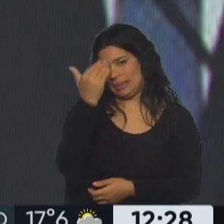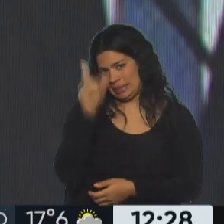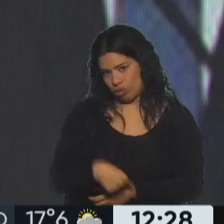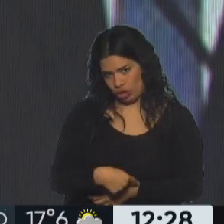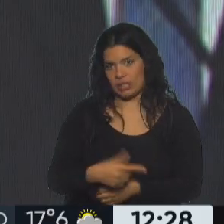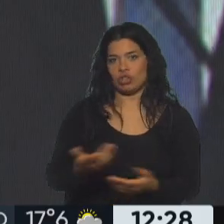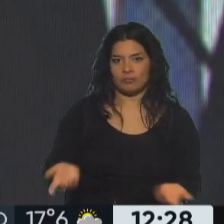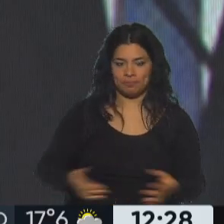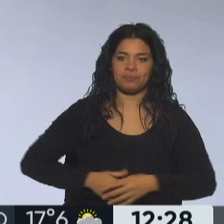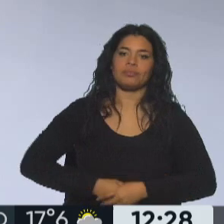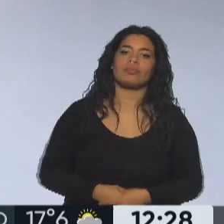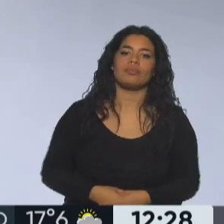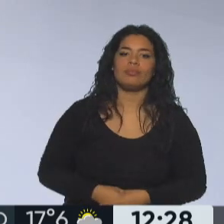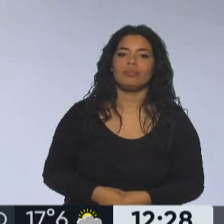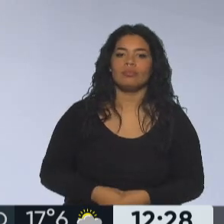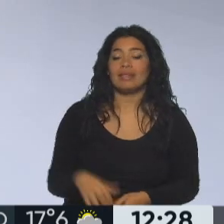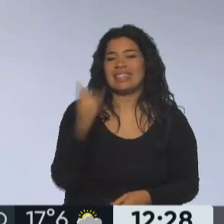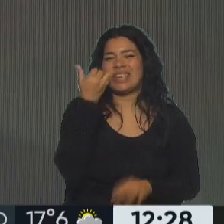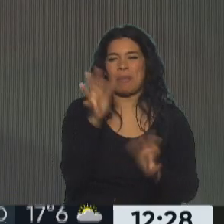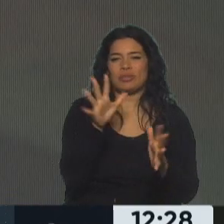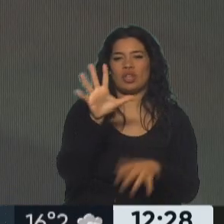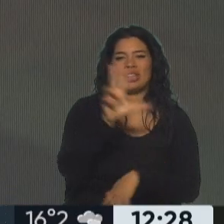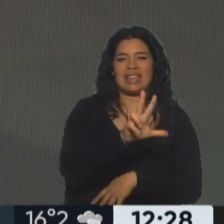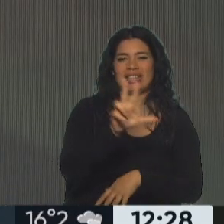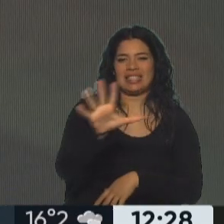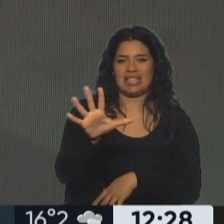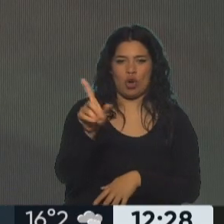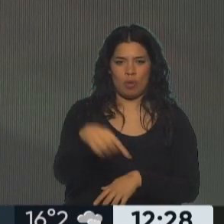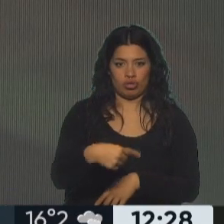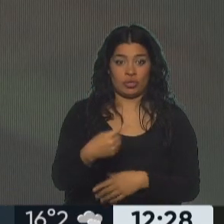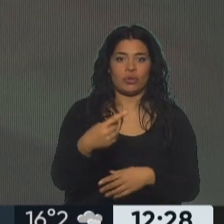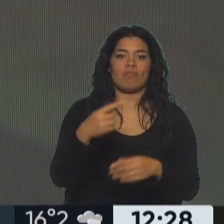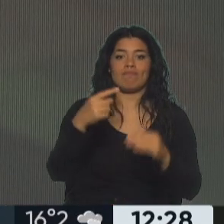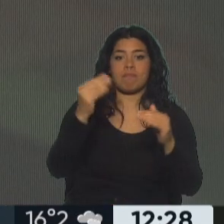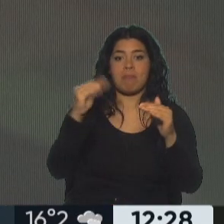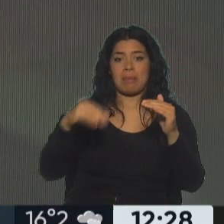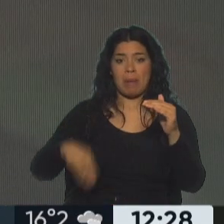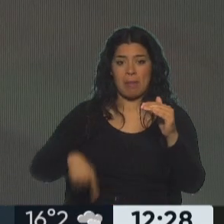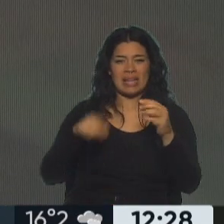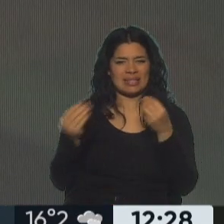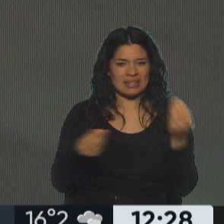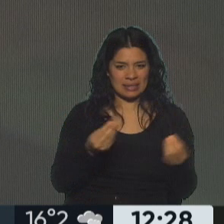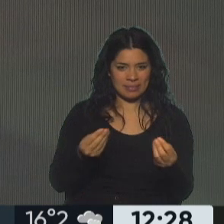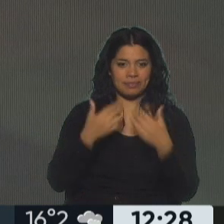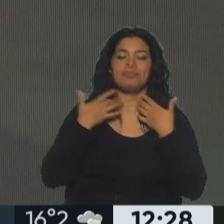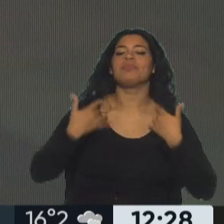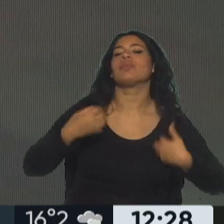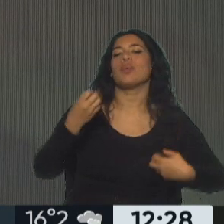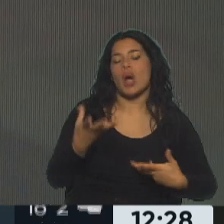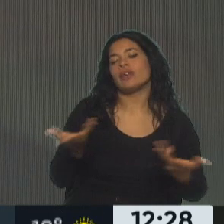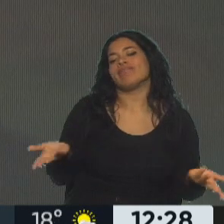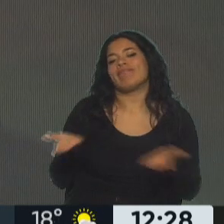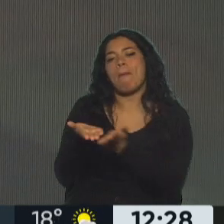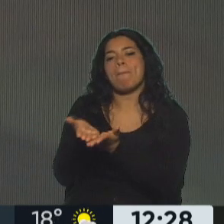manufacturera y 15 acá, ya ahí tenés un 35. El resto, ¿cómo se reparte? Fundamentalmente es el tema de intermediación financiera